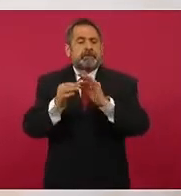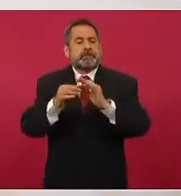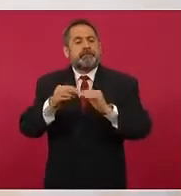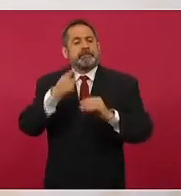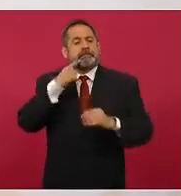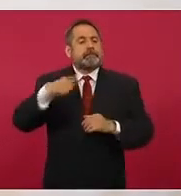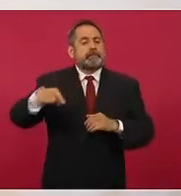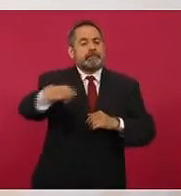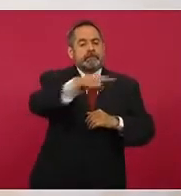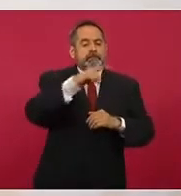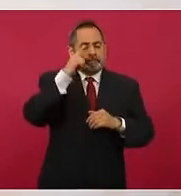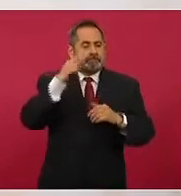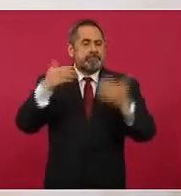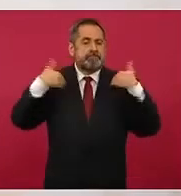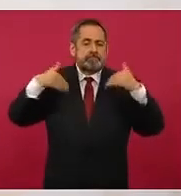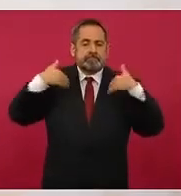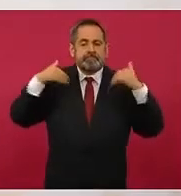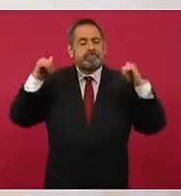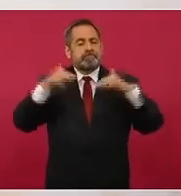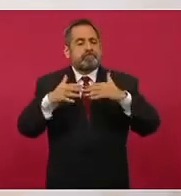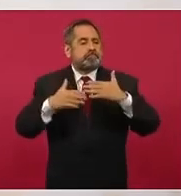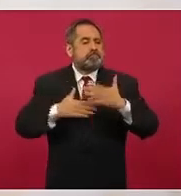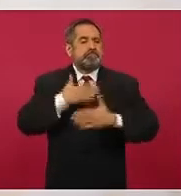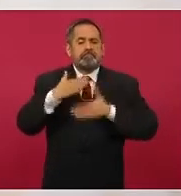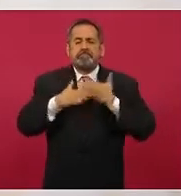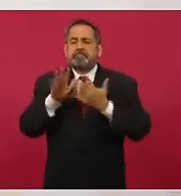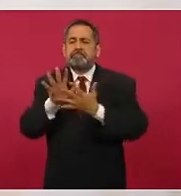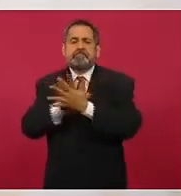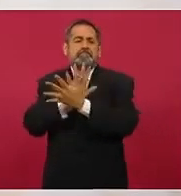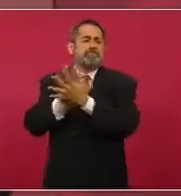lugares para la convivencia, para que la gente pueda ir